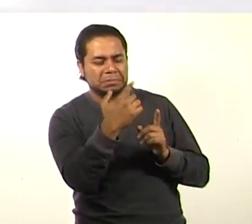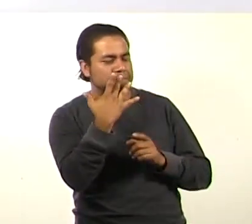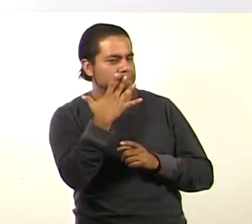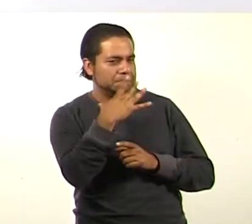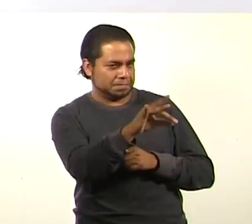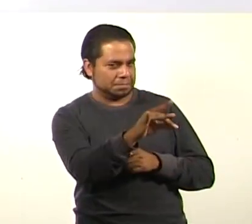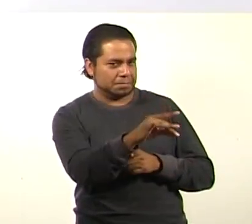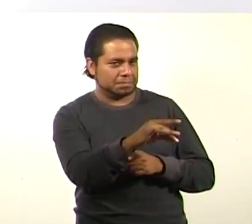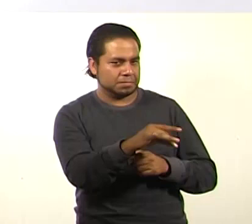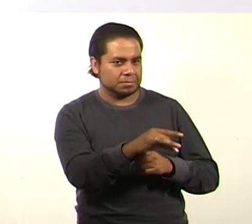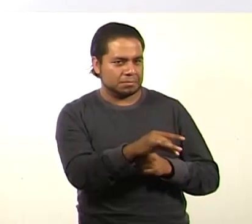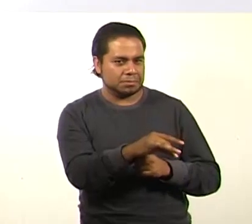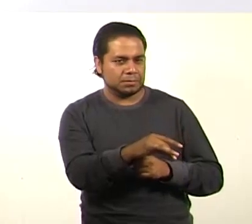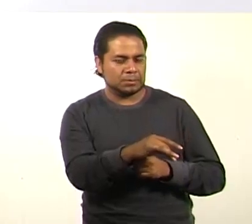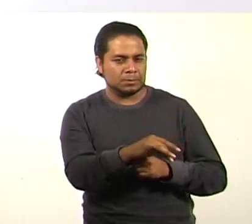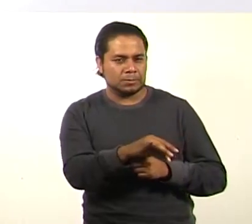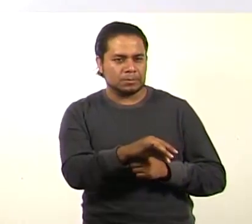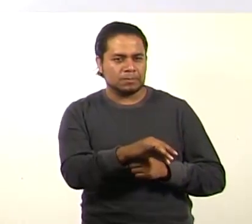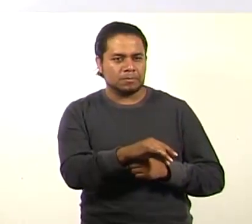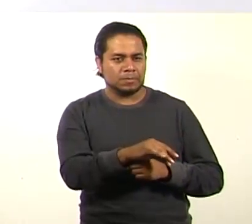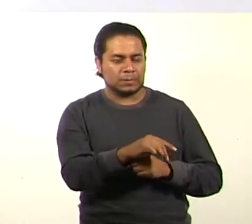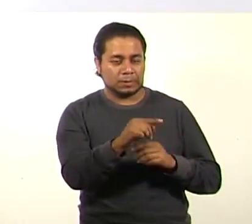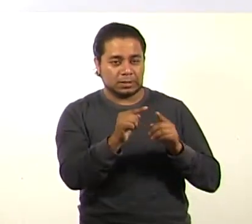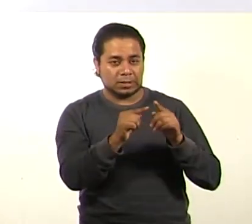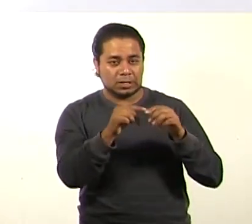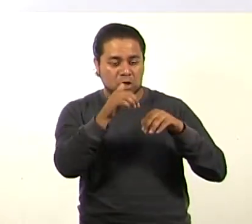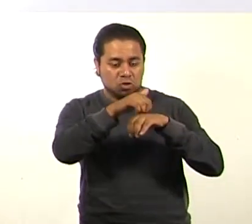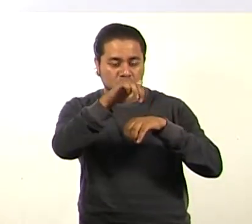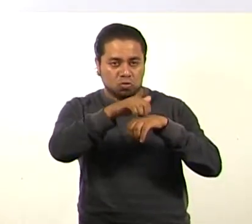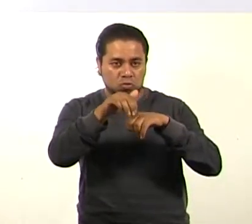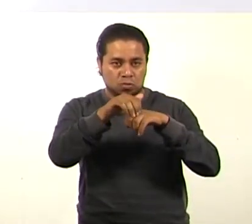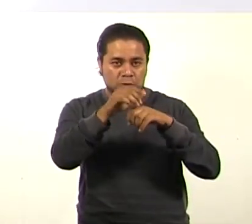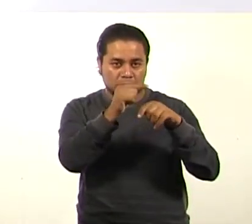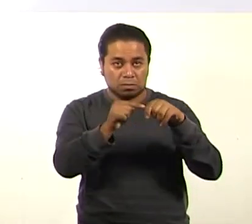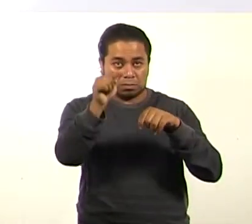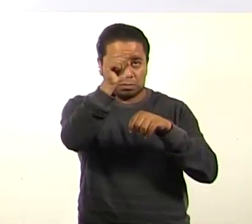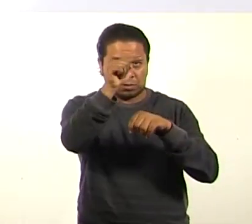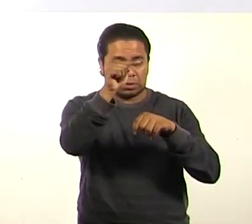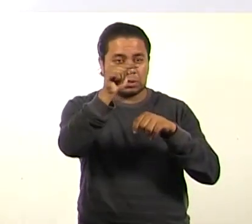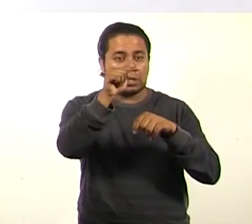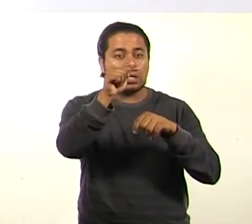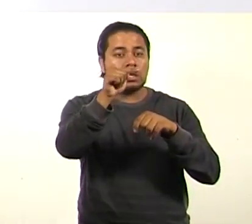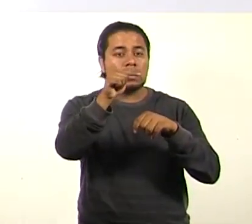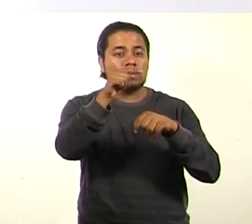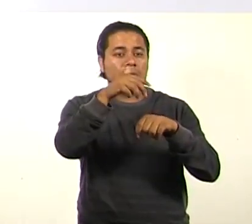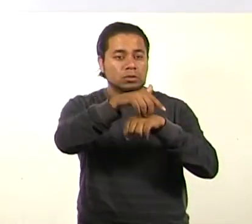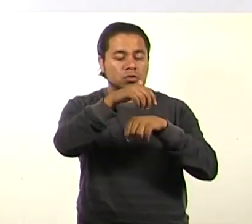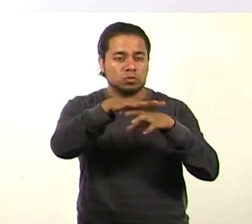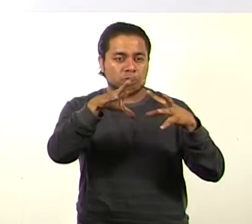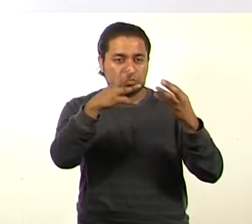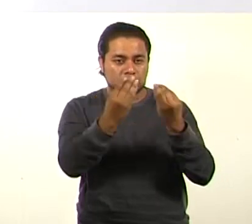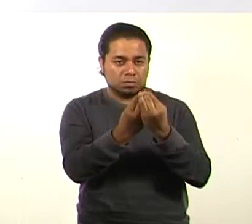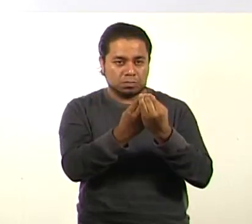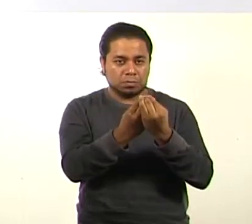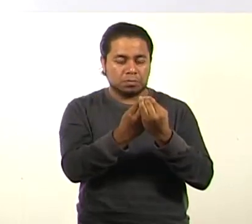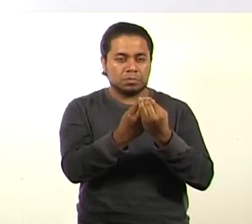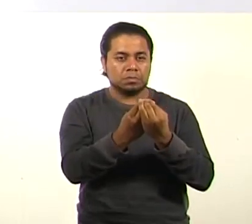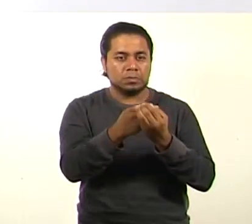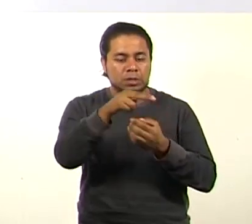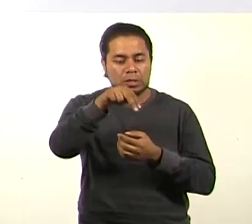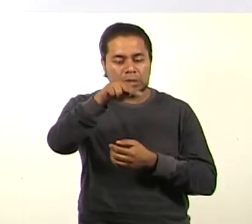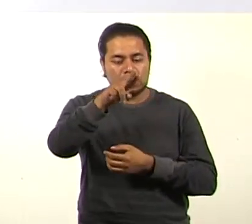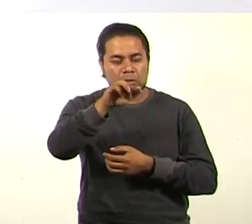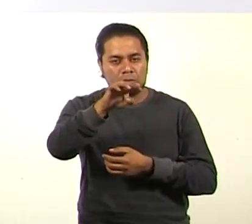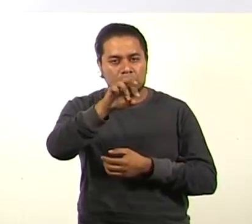fácil. Sumamos los numeradores. Acuérdense que al principio vimos que el numerador en una fracción es la parte que